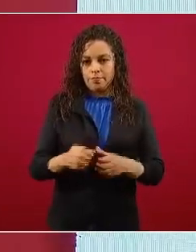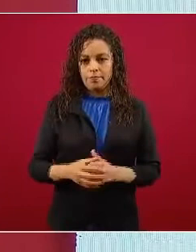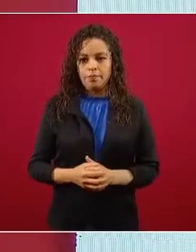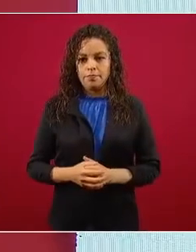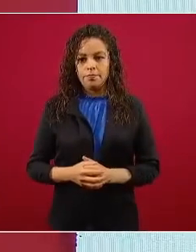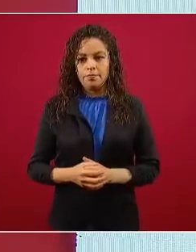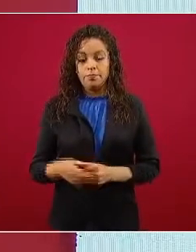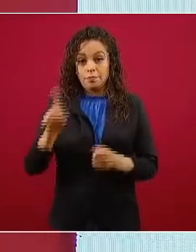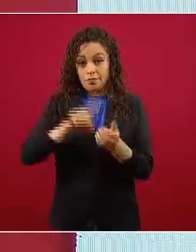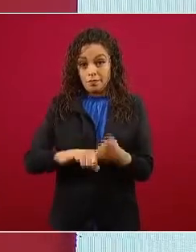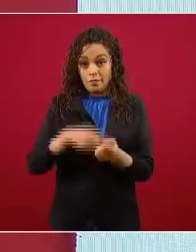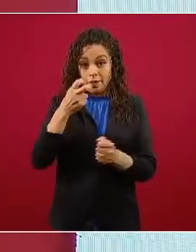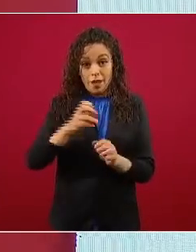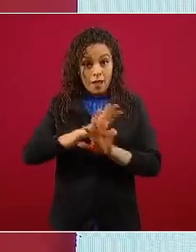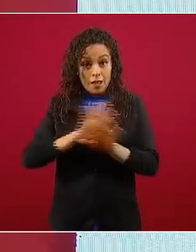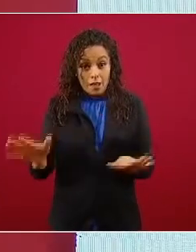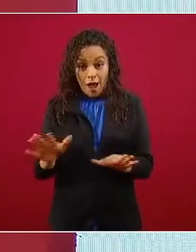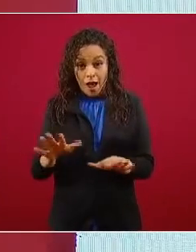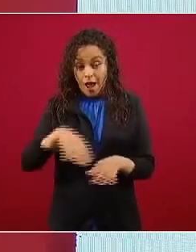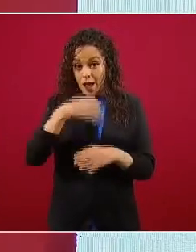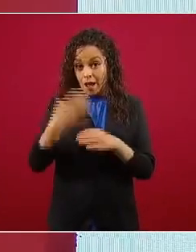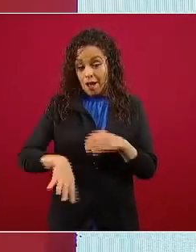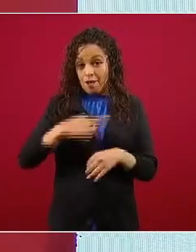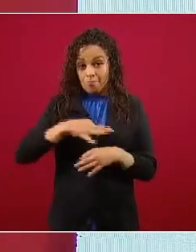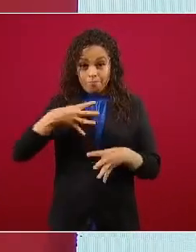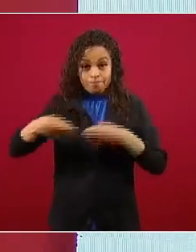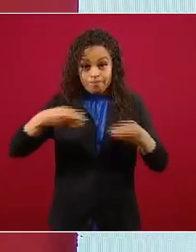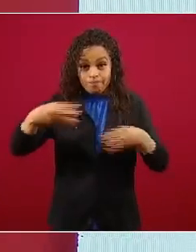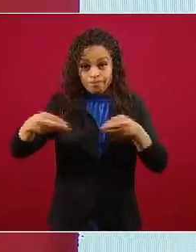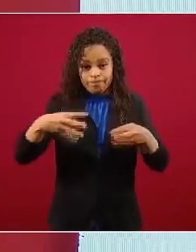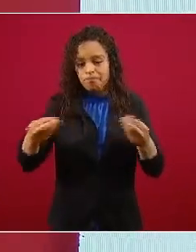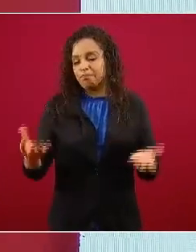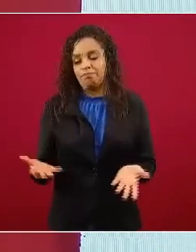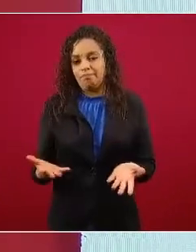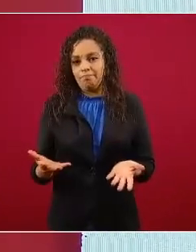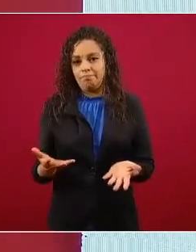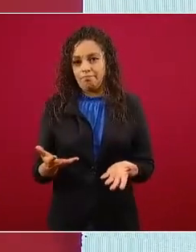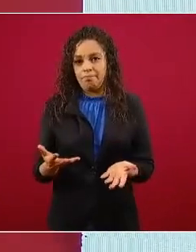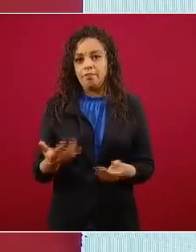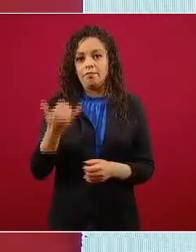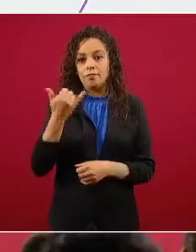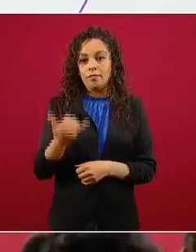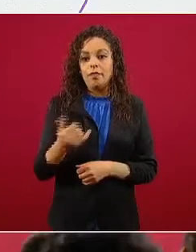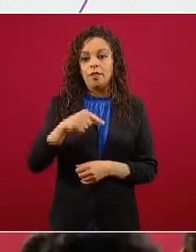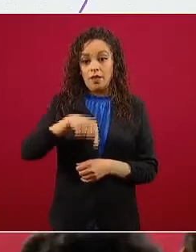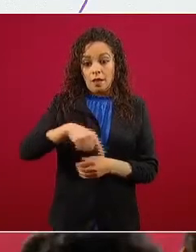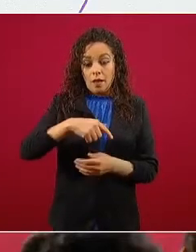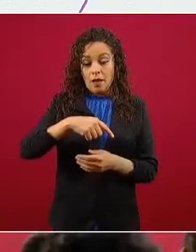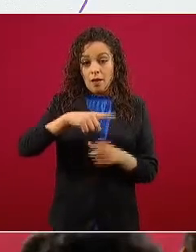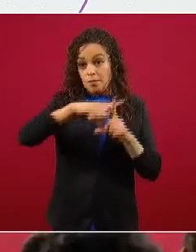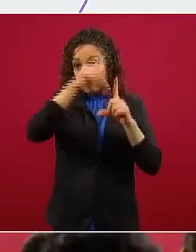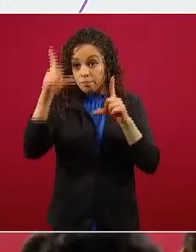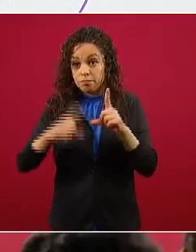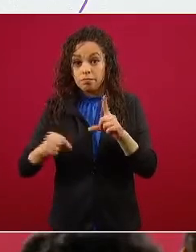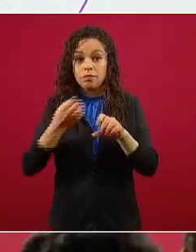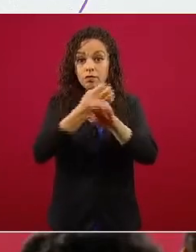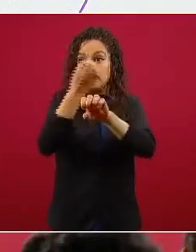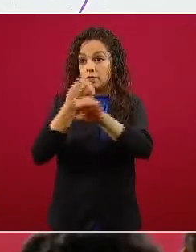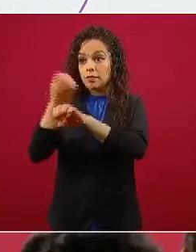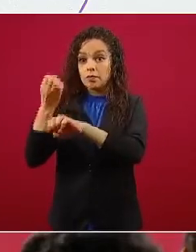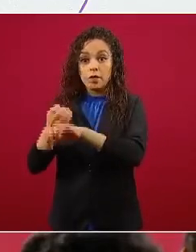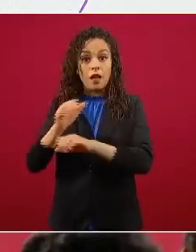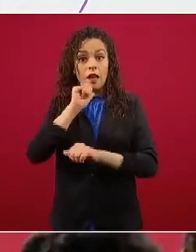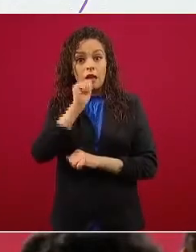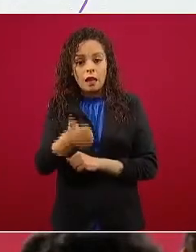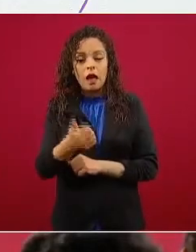haber epidemia en el resto del país, tampoco quiere decir que no haya casos en el resto del país. Prácticamente todos los municipios tienen al menos